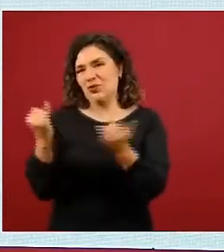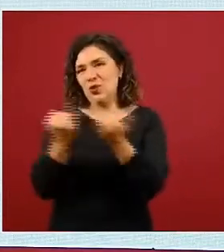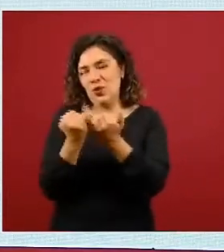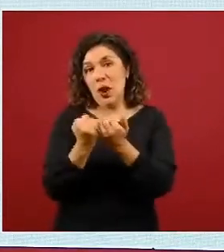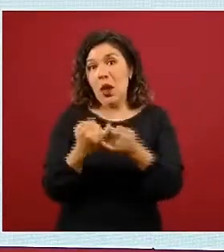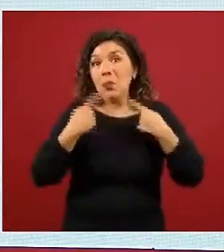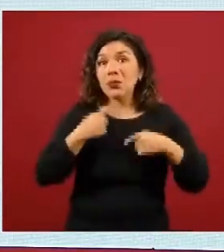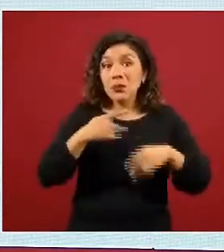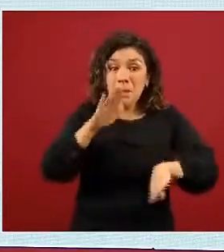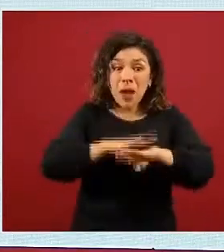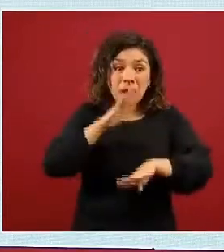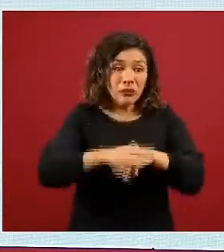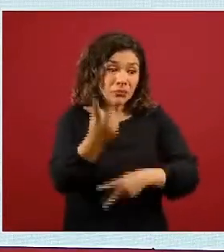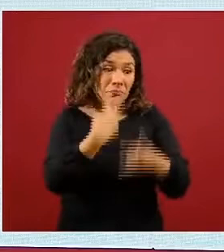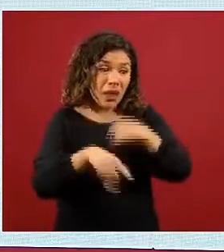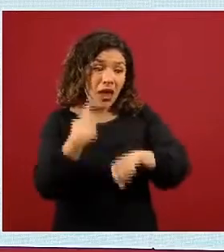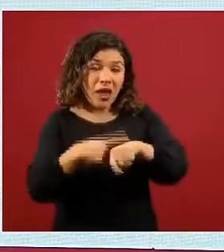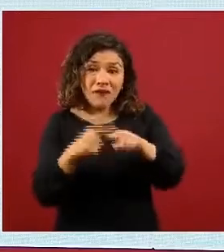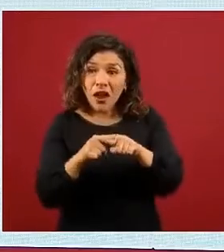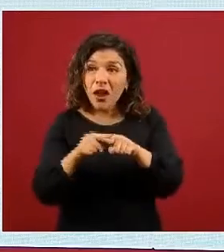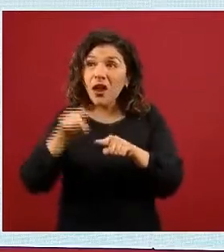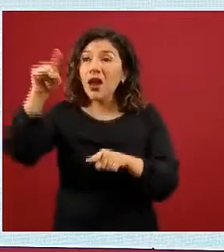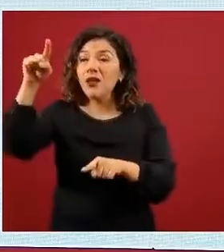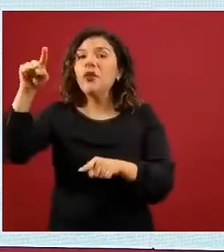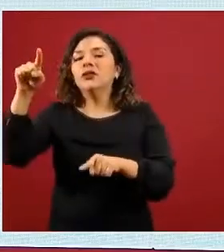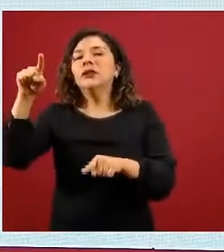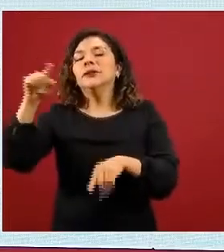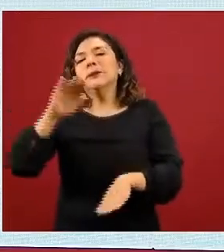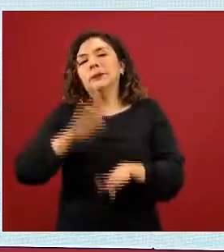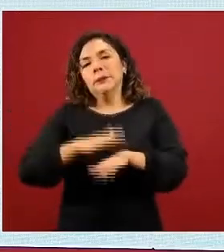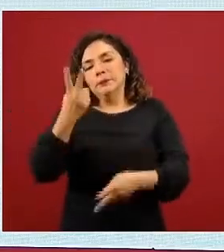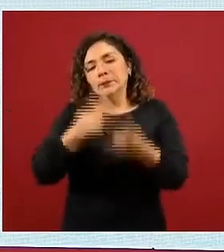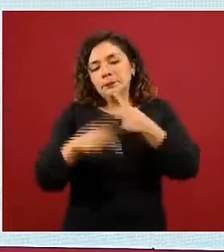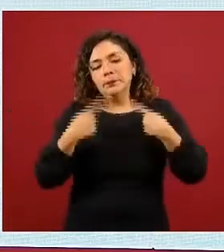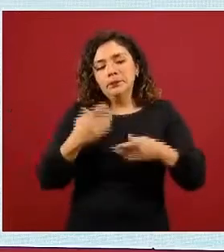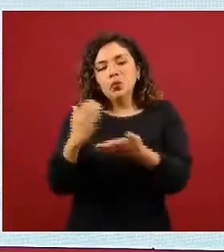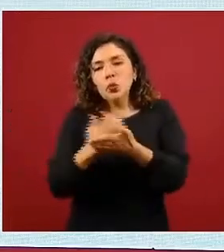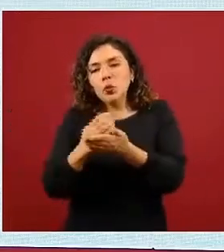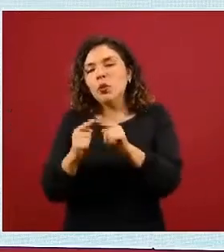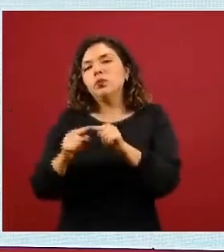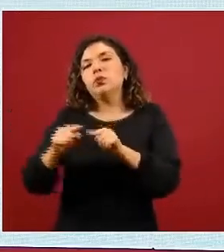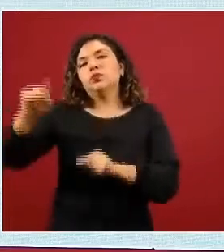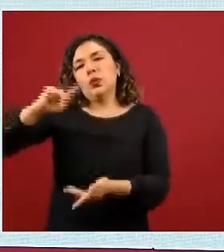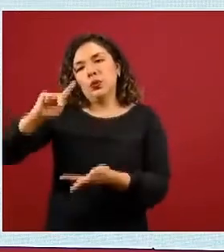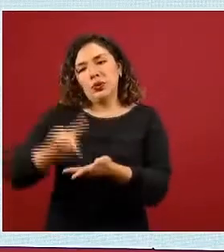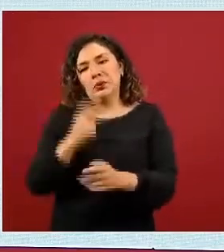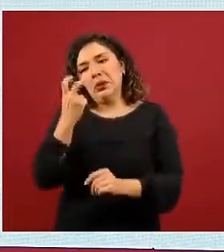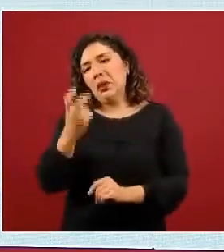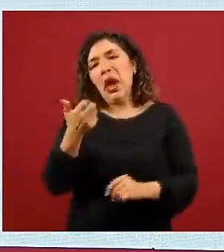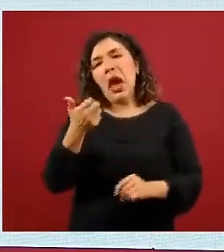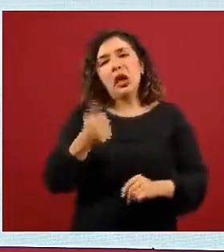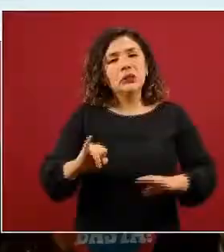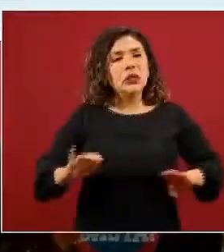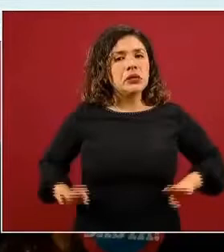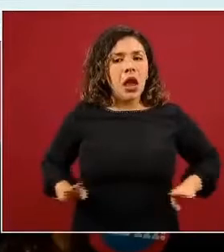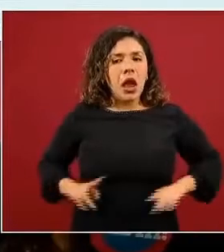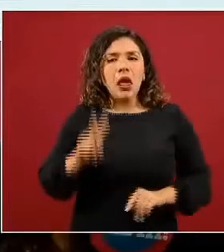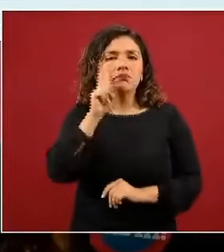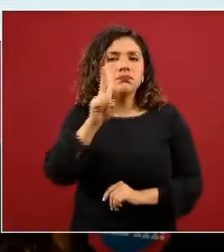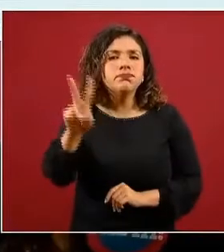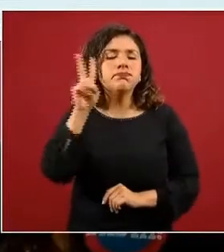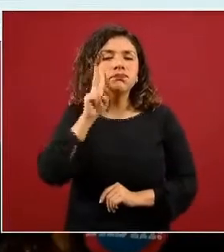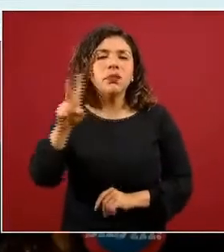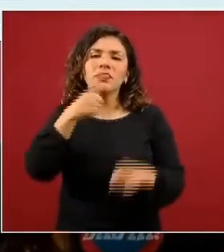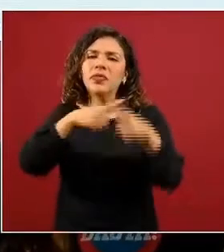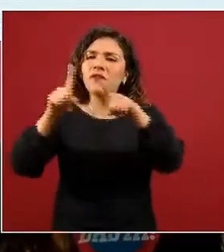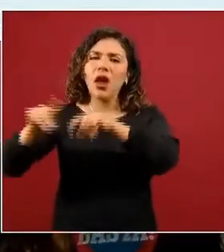a subir los casos, 15 días después, obviamente empiezan a subir las recuperaciones. Entonces, este es un patrón que vamos a estar viendo en